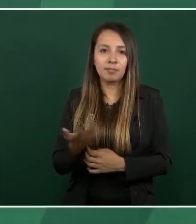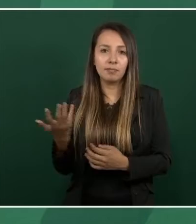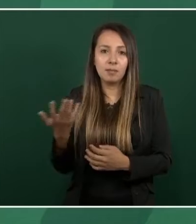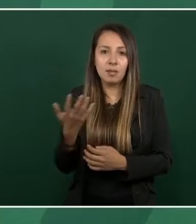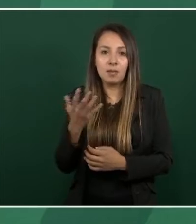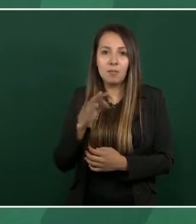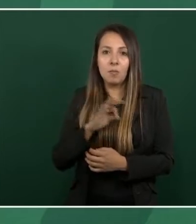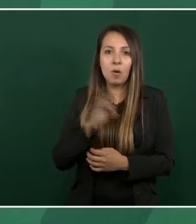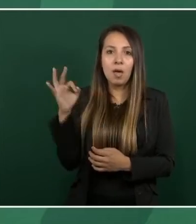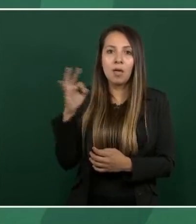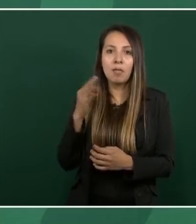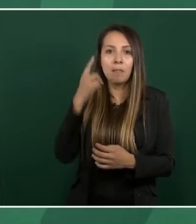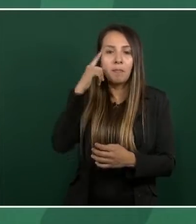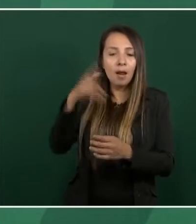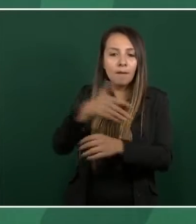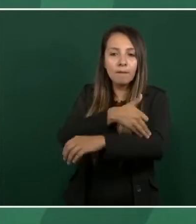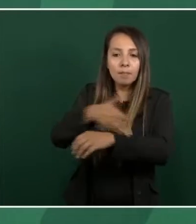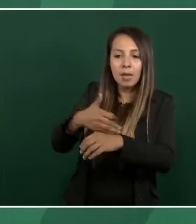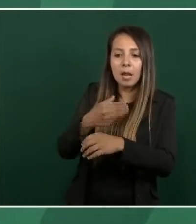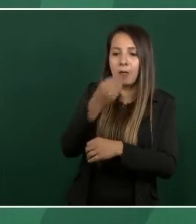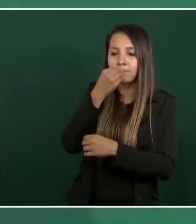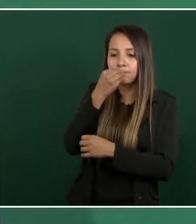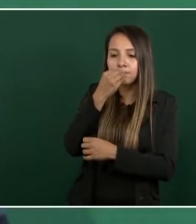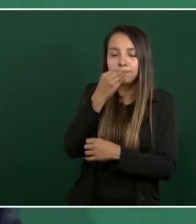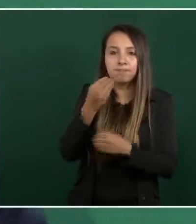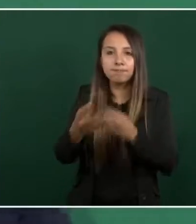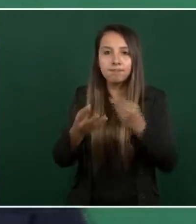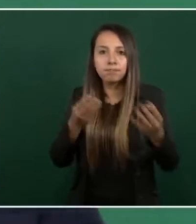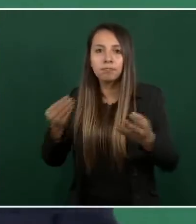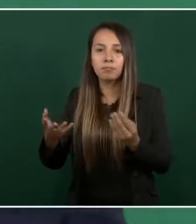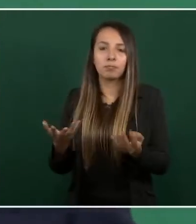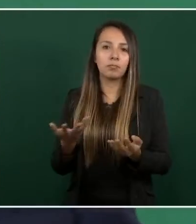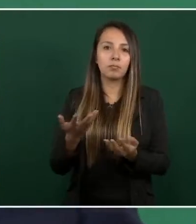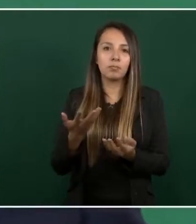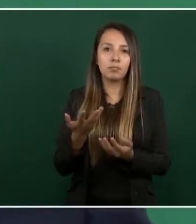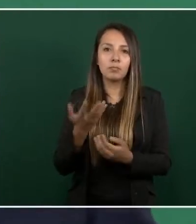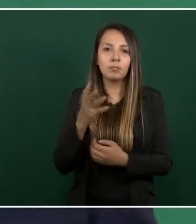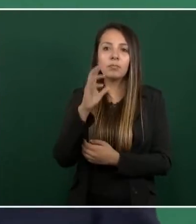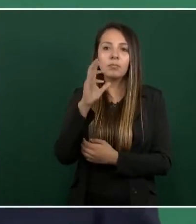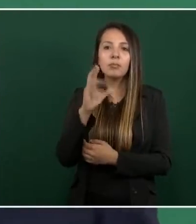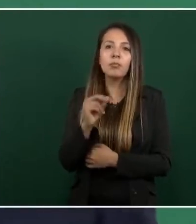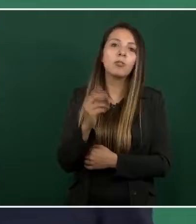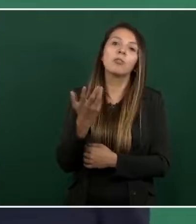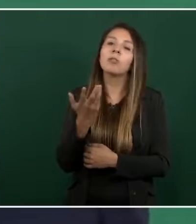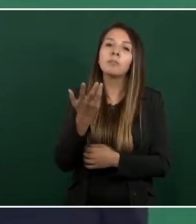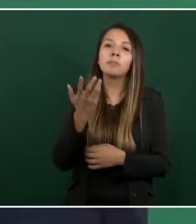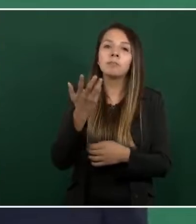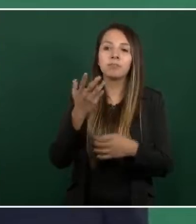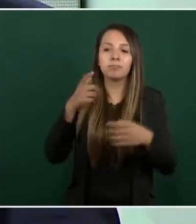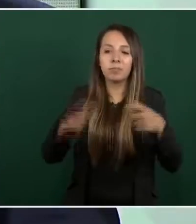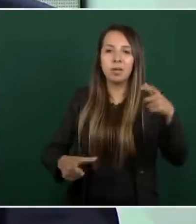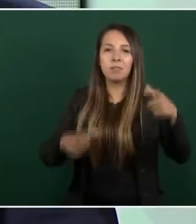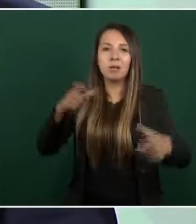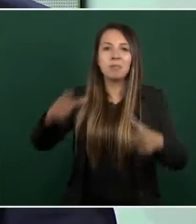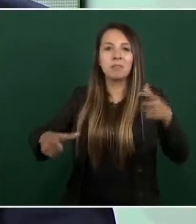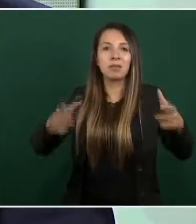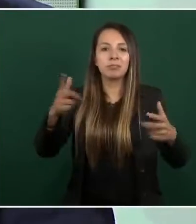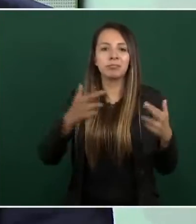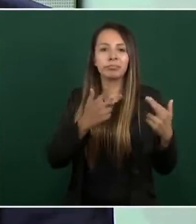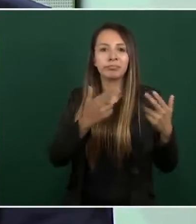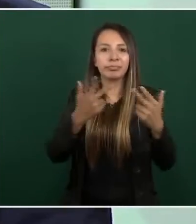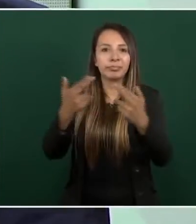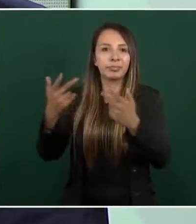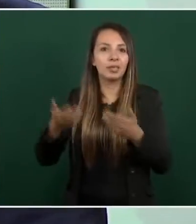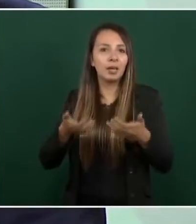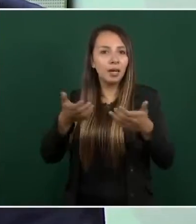tenga para alimentar a la familia, que ya no haya tanto baches en